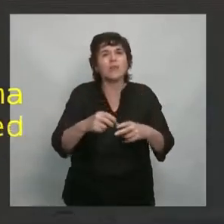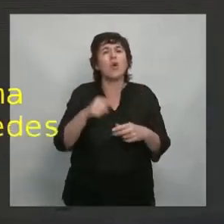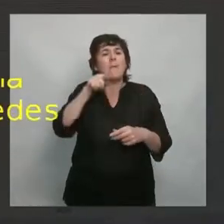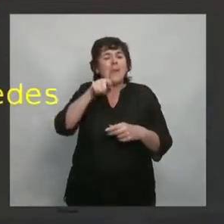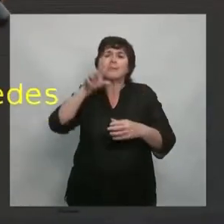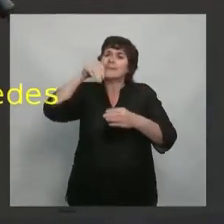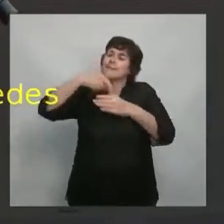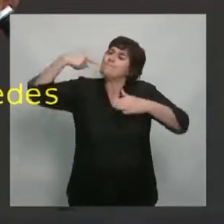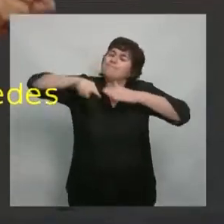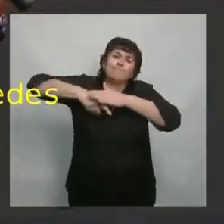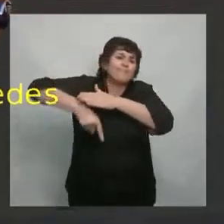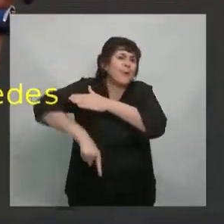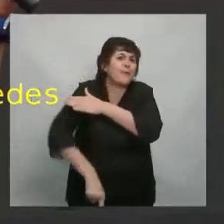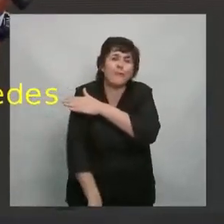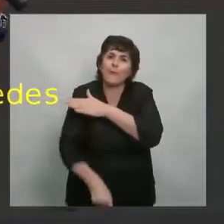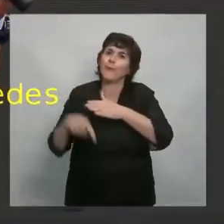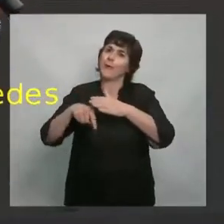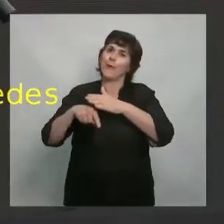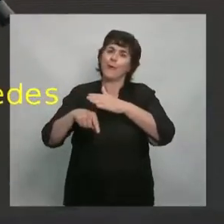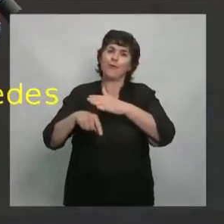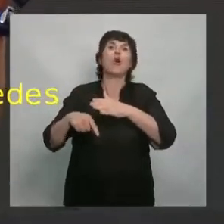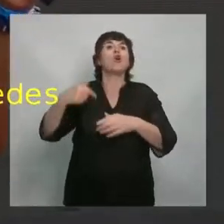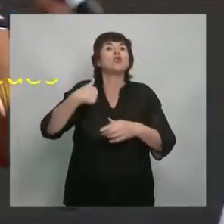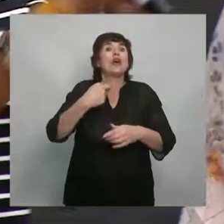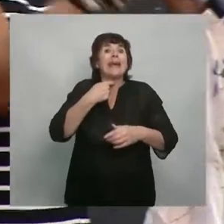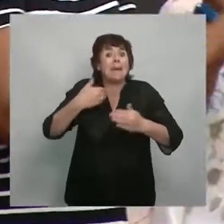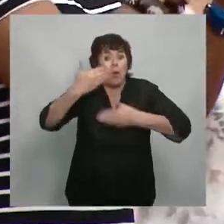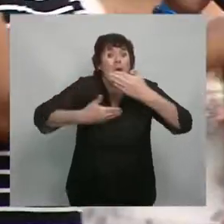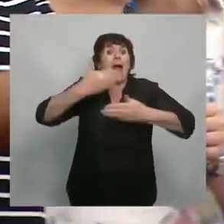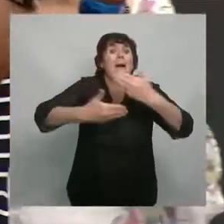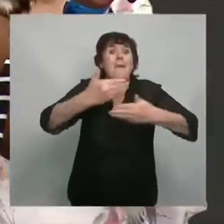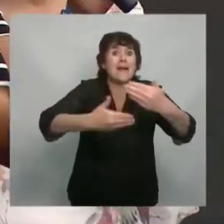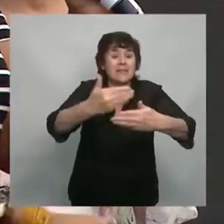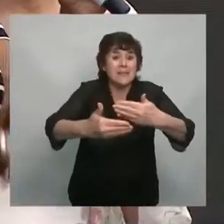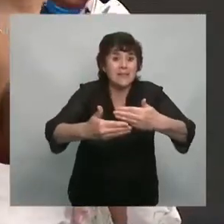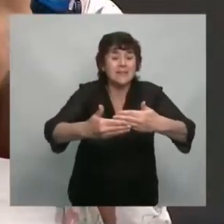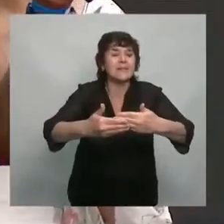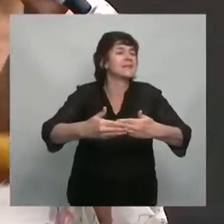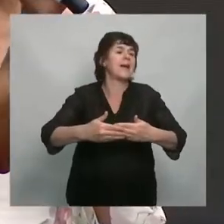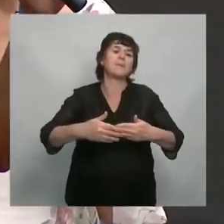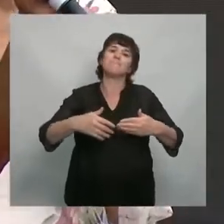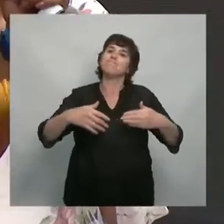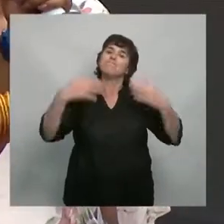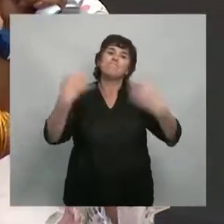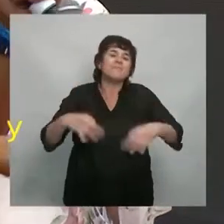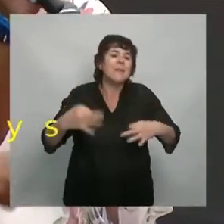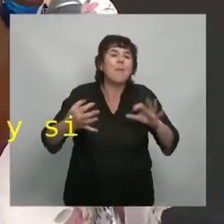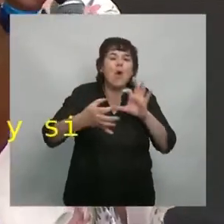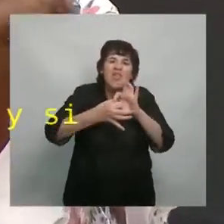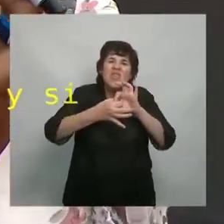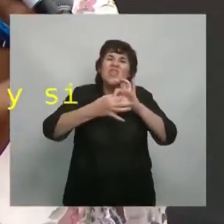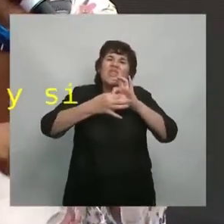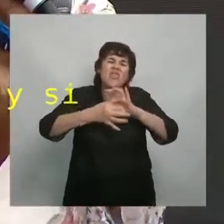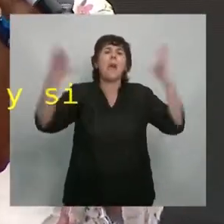estruturante, e que se nós queremos avançar na nossa democracia, ela tem que ser uma democracia que faça uma revisão e